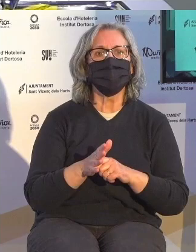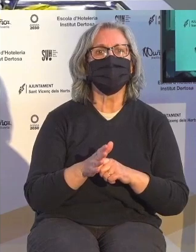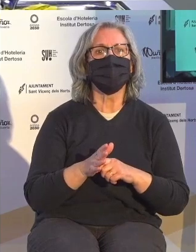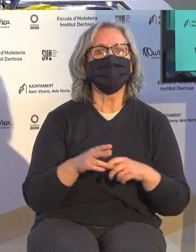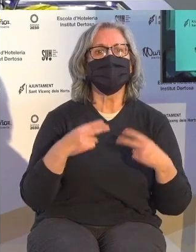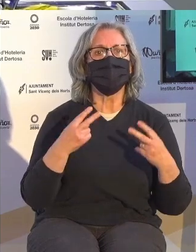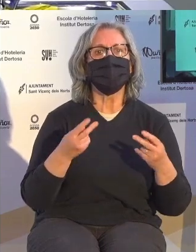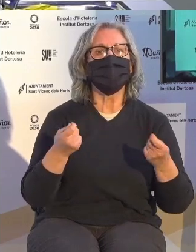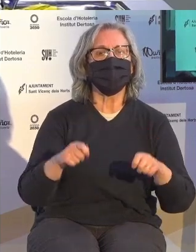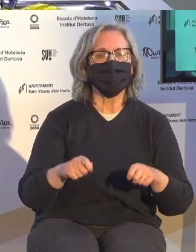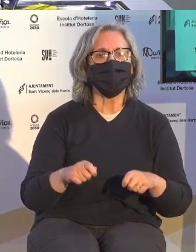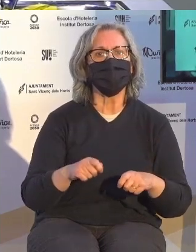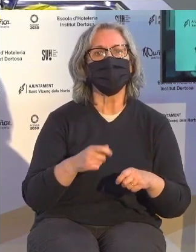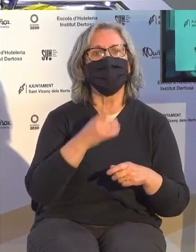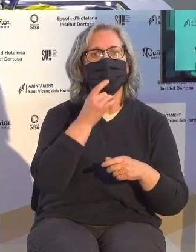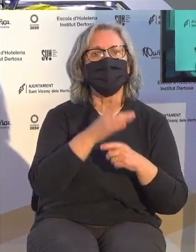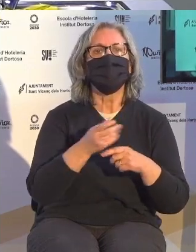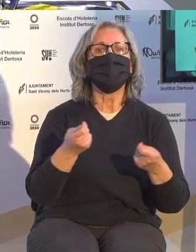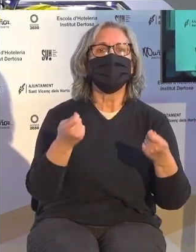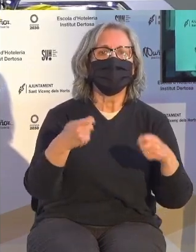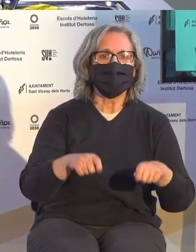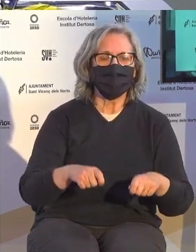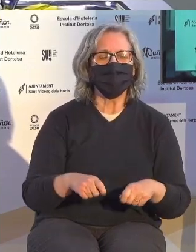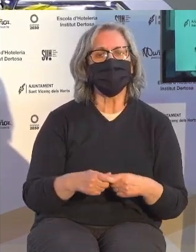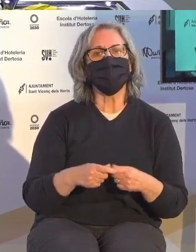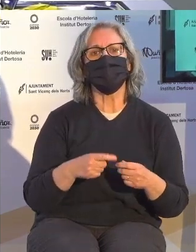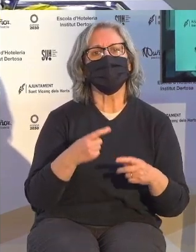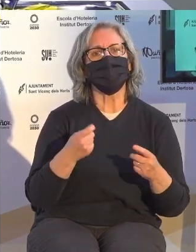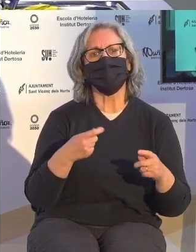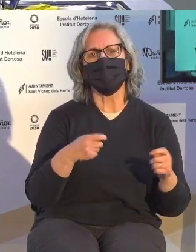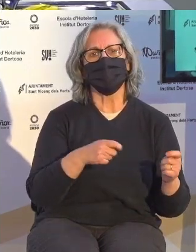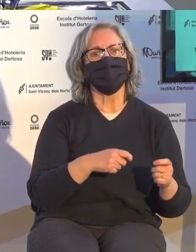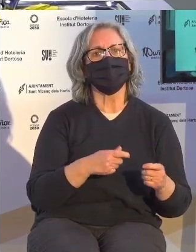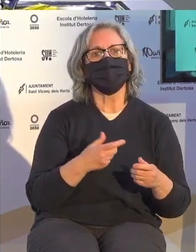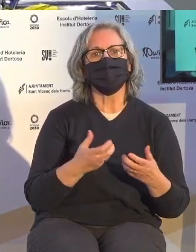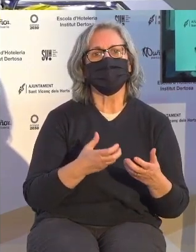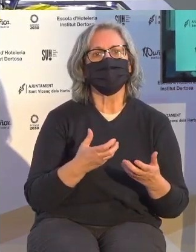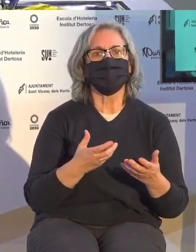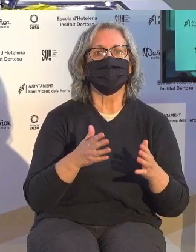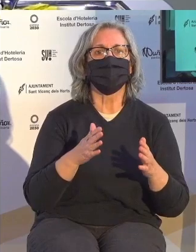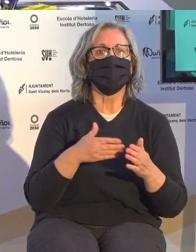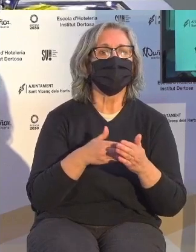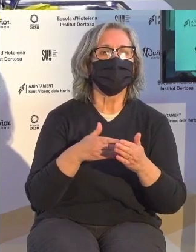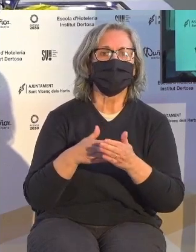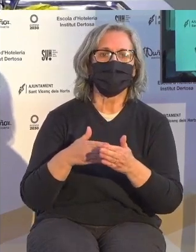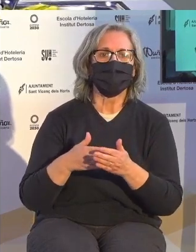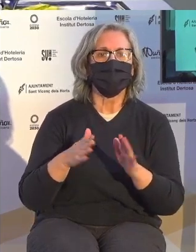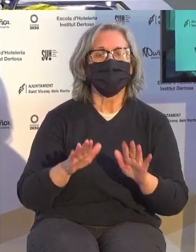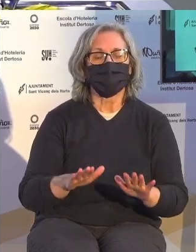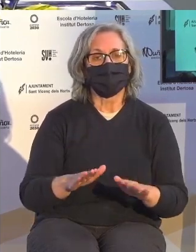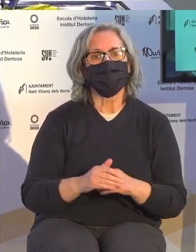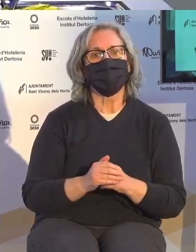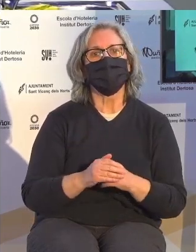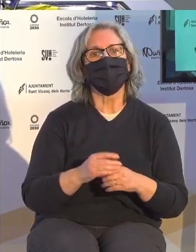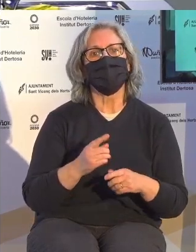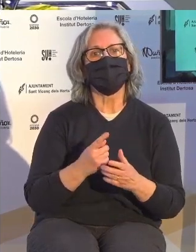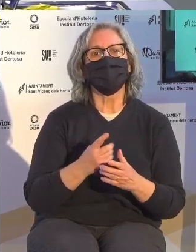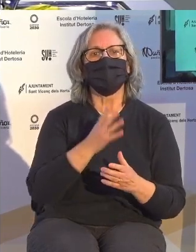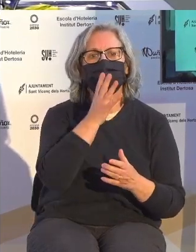acabando con los restaurantes también cerrando he estado muy difícil para los chefs encontrar inspiración